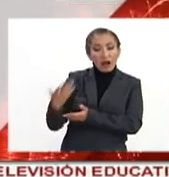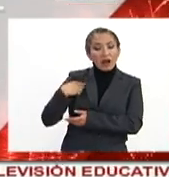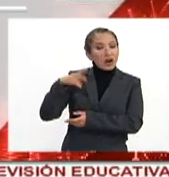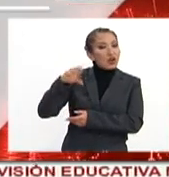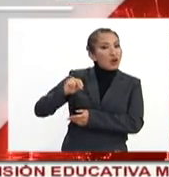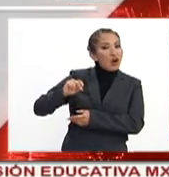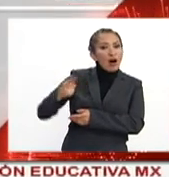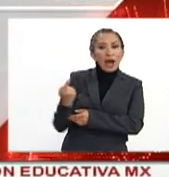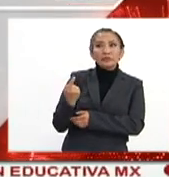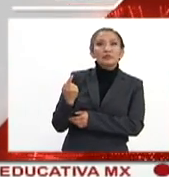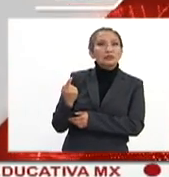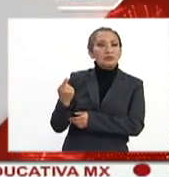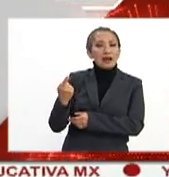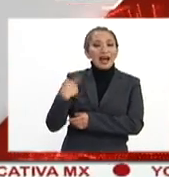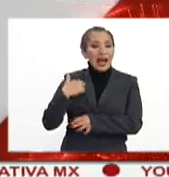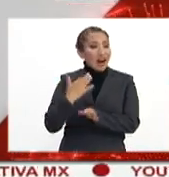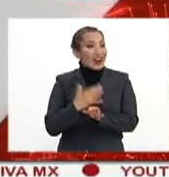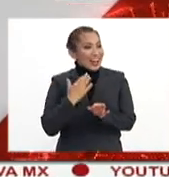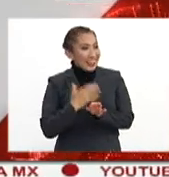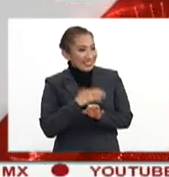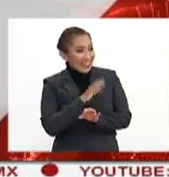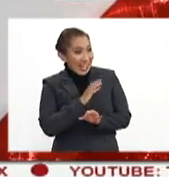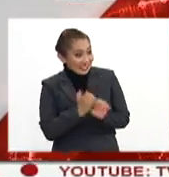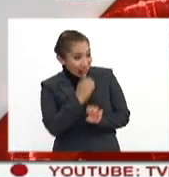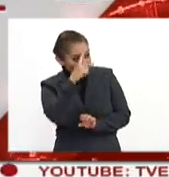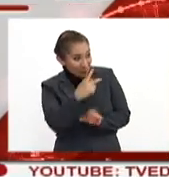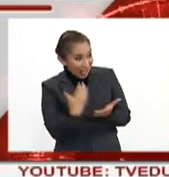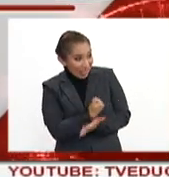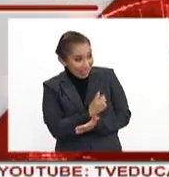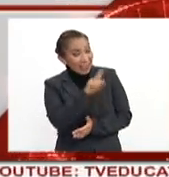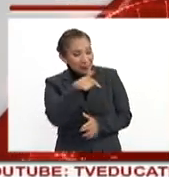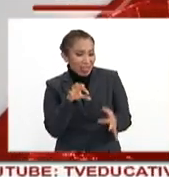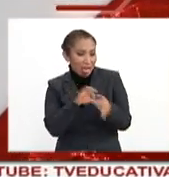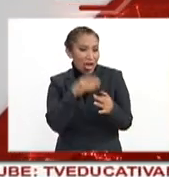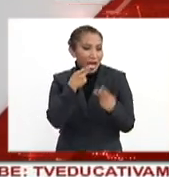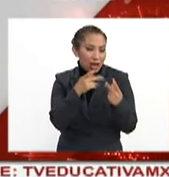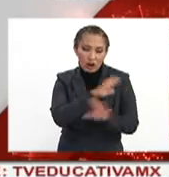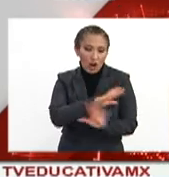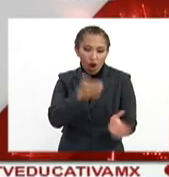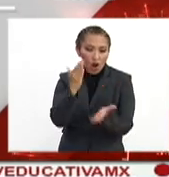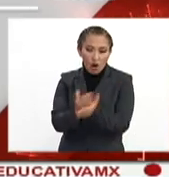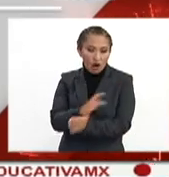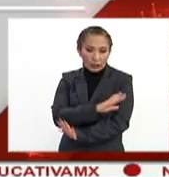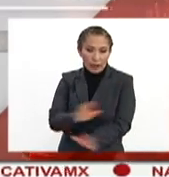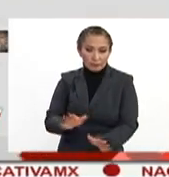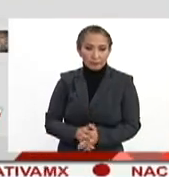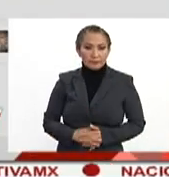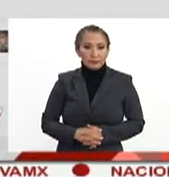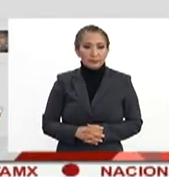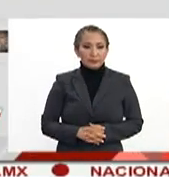es de que pasan las elecciones del Estado de México y luego hablamos. Ya no.